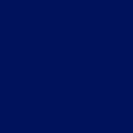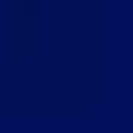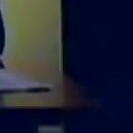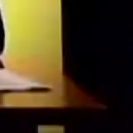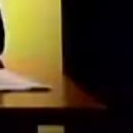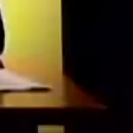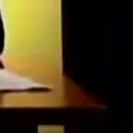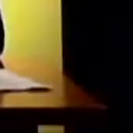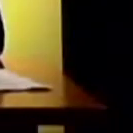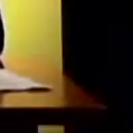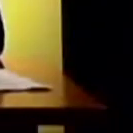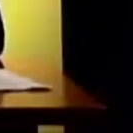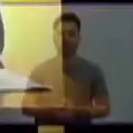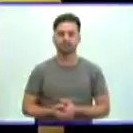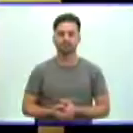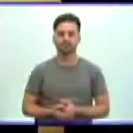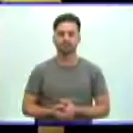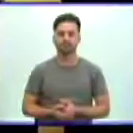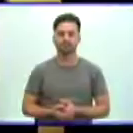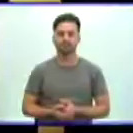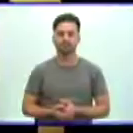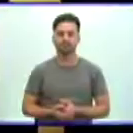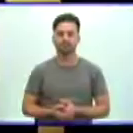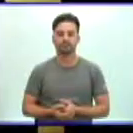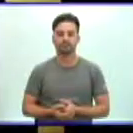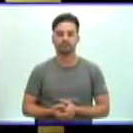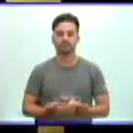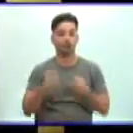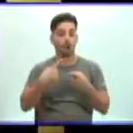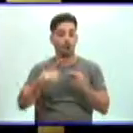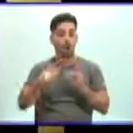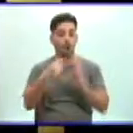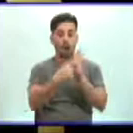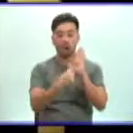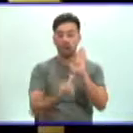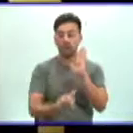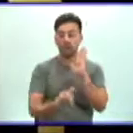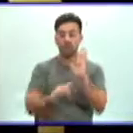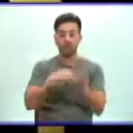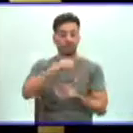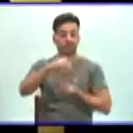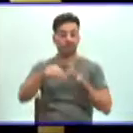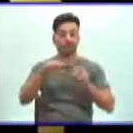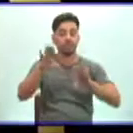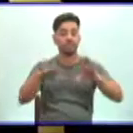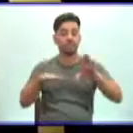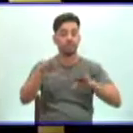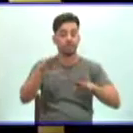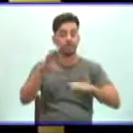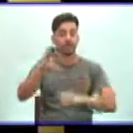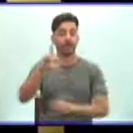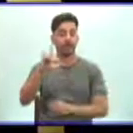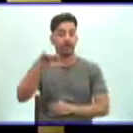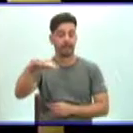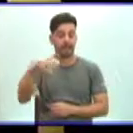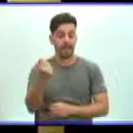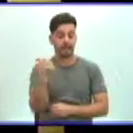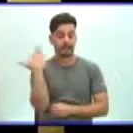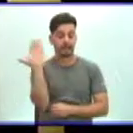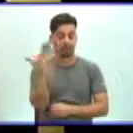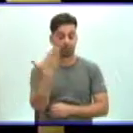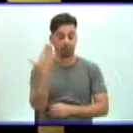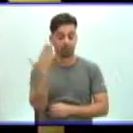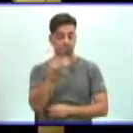Otros elementos modificadores del clima, además de lo que ya han visto, pueden encontrarlo en mucha bibliografía, incluso en sitios